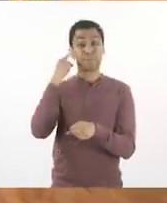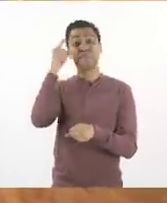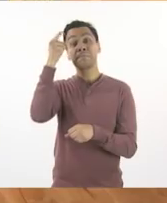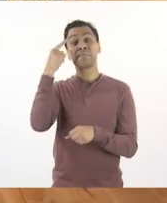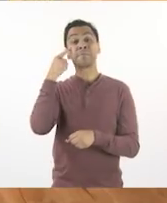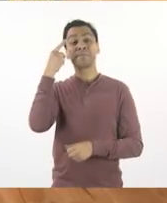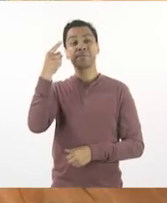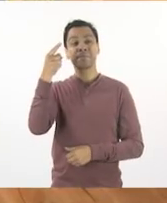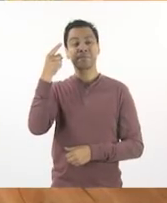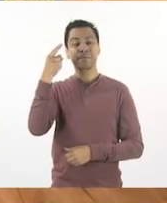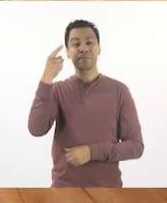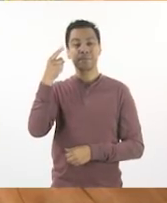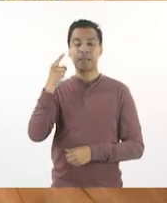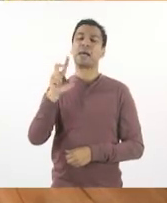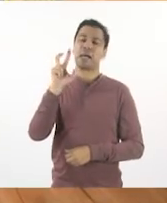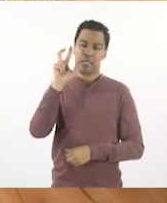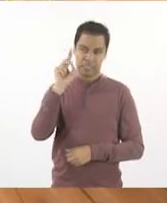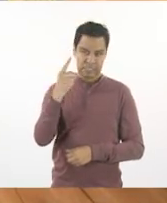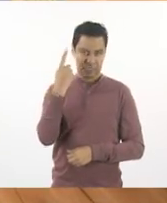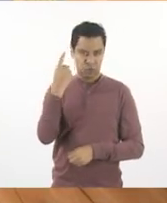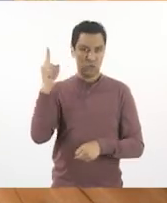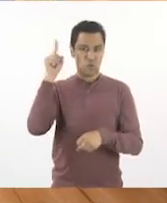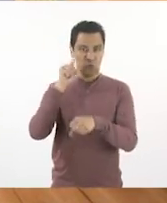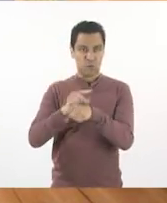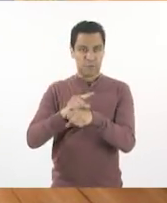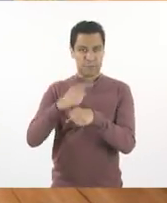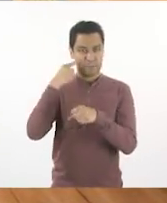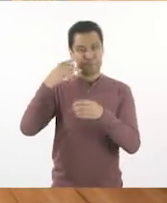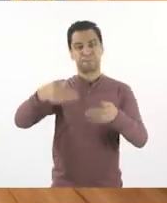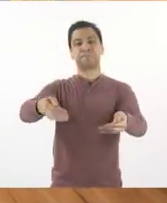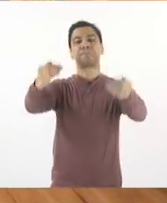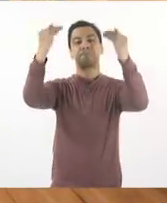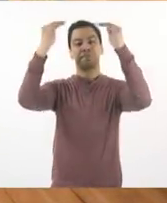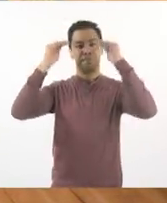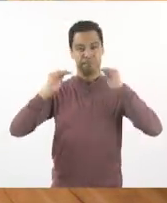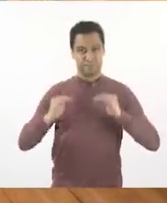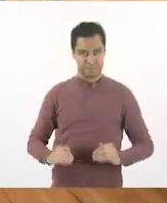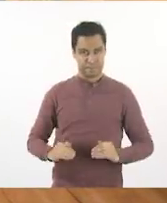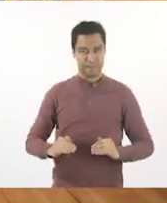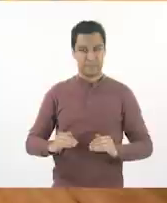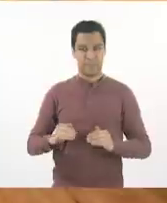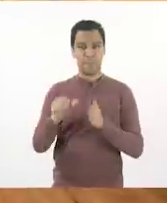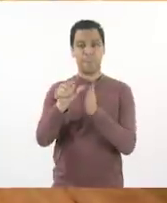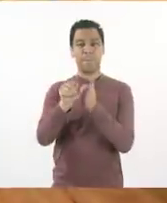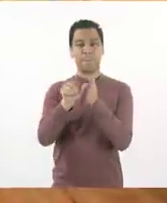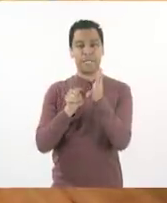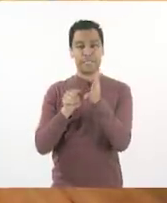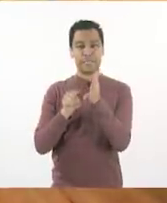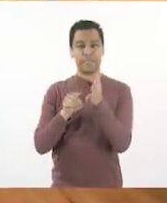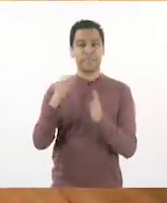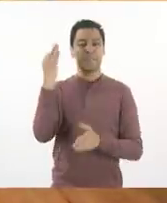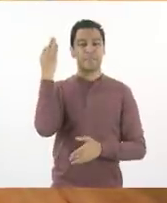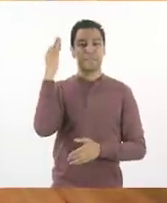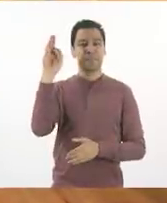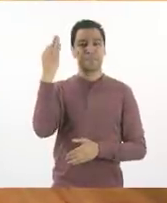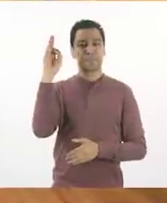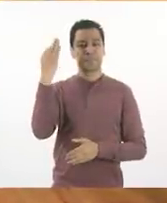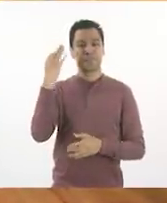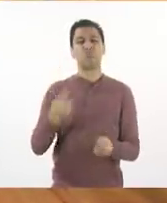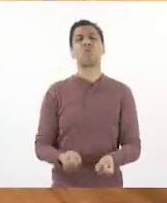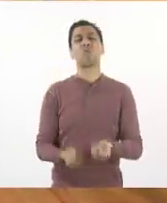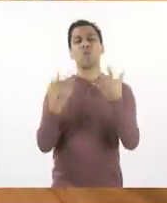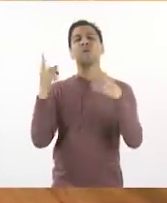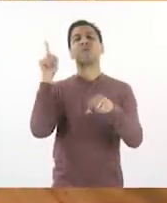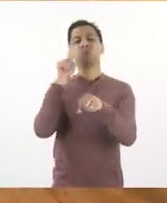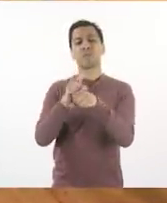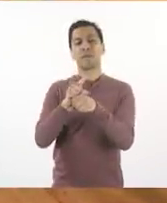del calendario. Ok, 31 días. Vamos a irnos al siguiente mes que se llama... Febrero. ¿Cuántos días tiene,